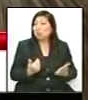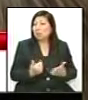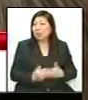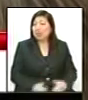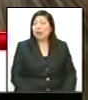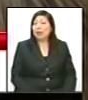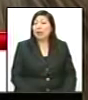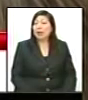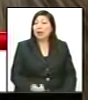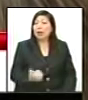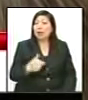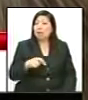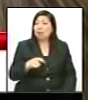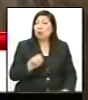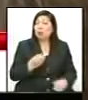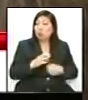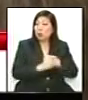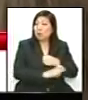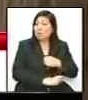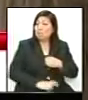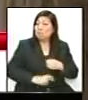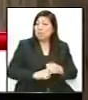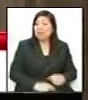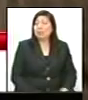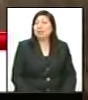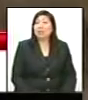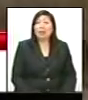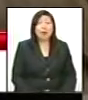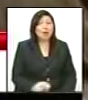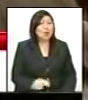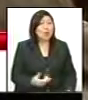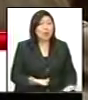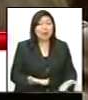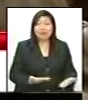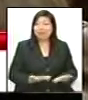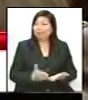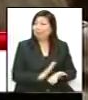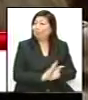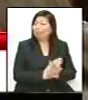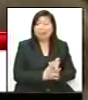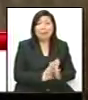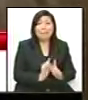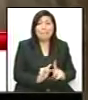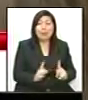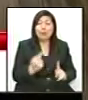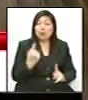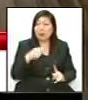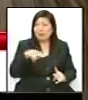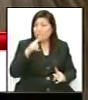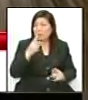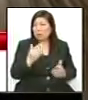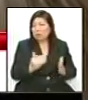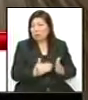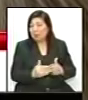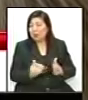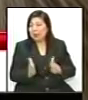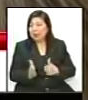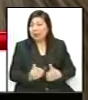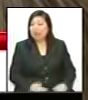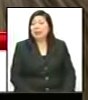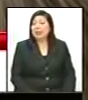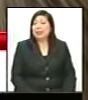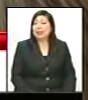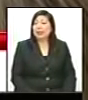Manuel Atienza, que en muchos países ya no existe la ratificación. Creo que solo el Perú y uno más quedaba con ratificación de